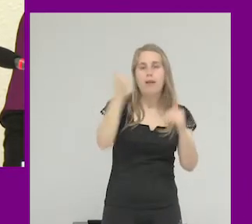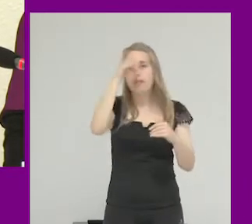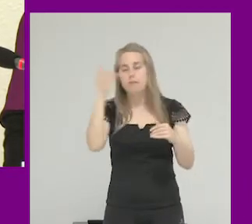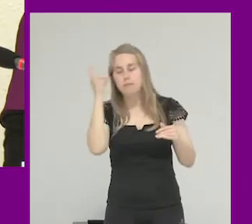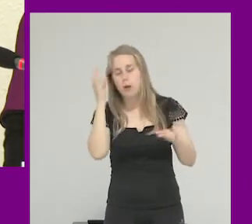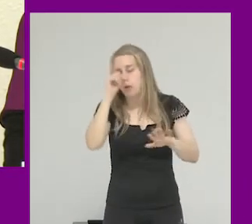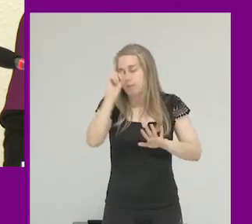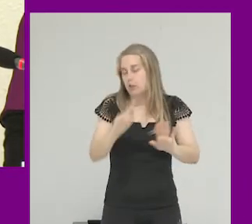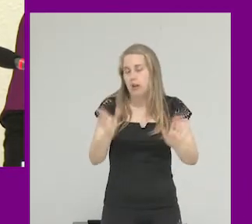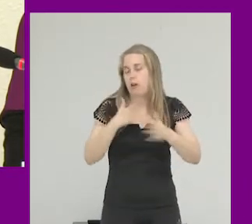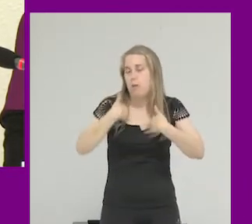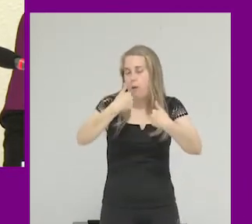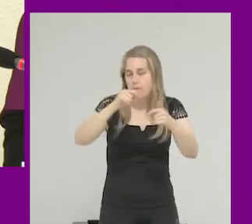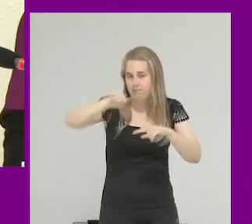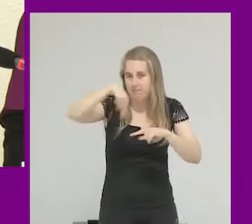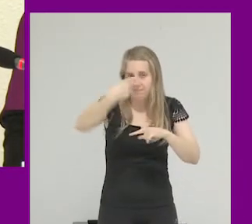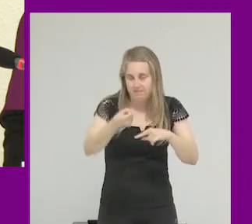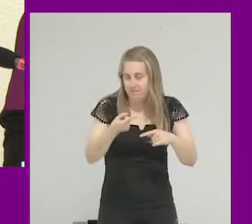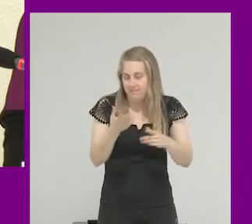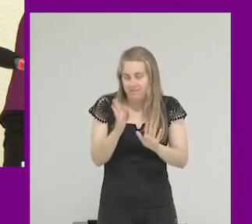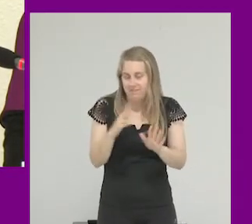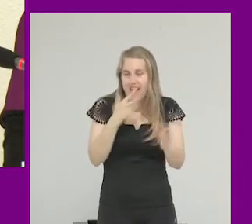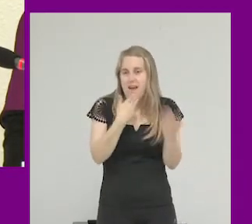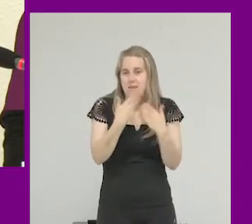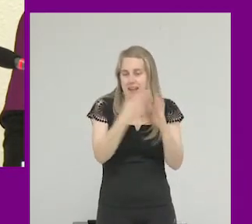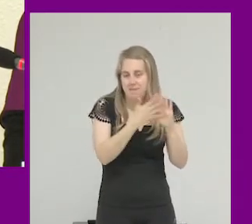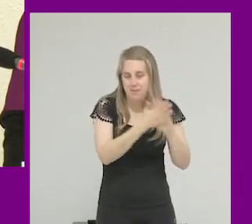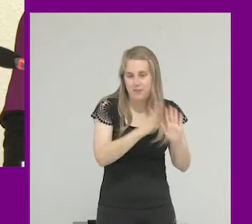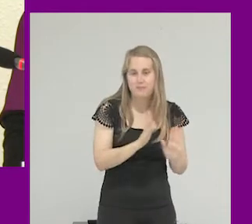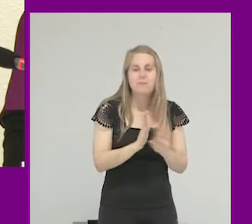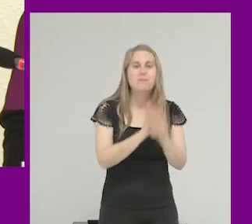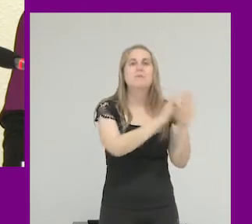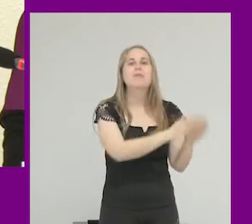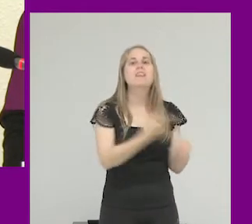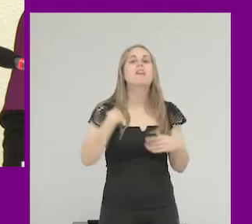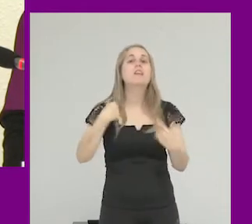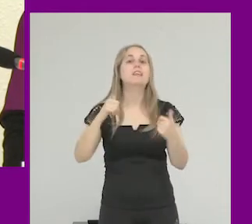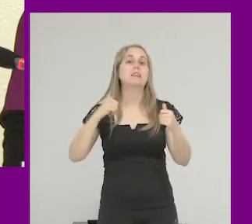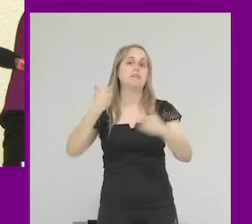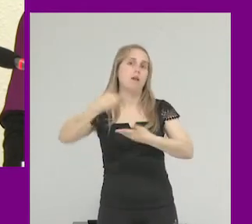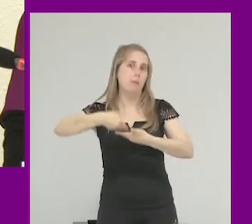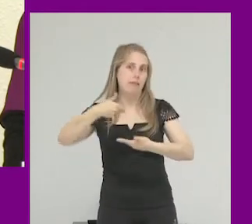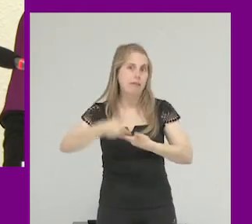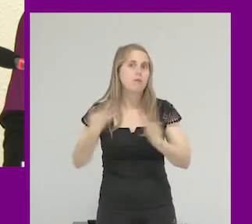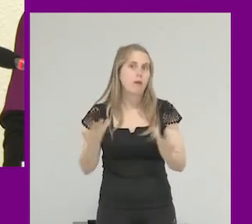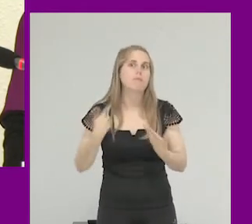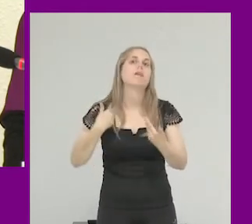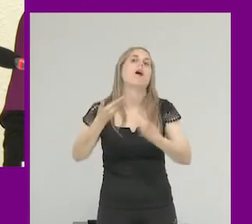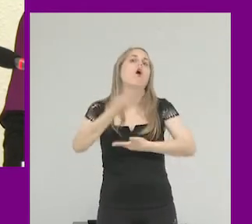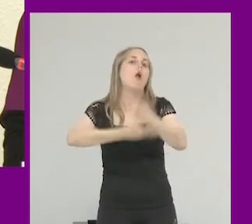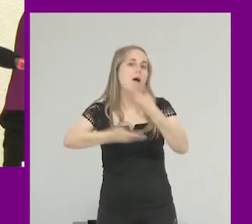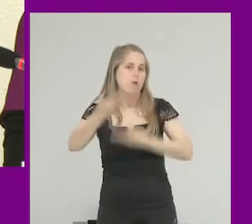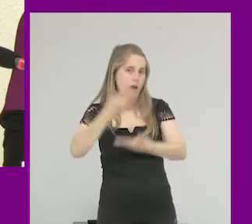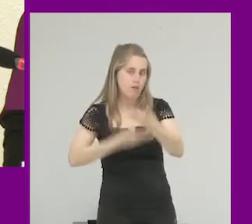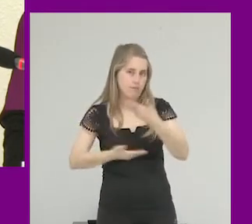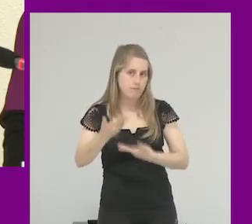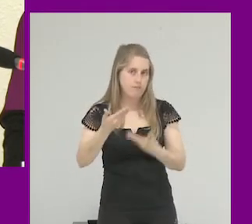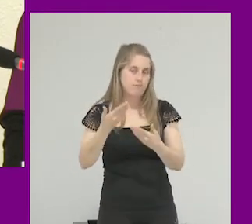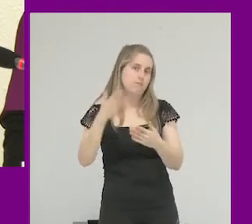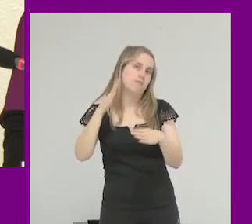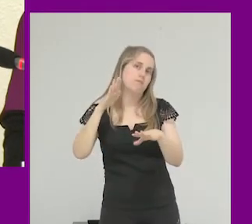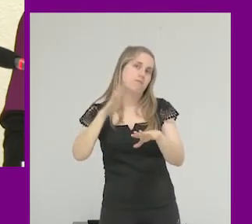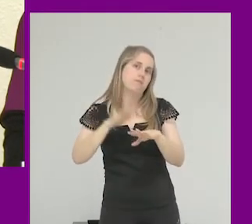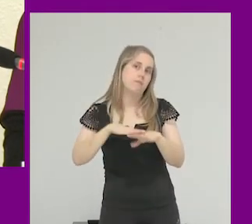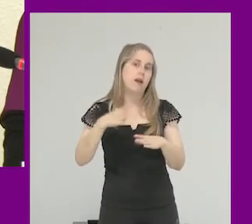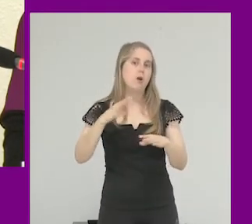bueno, eso luego si queréis hablamos, pero nos pidieron al máster que colaboráramos como para formar